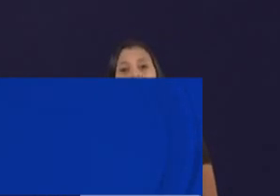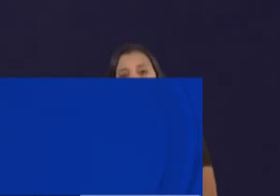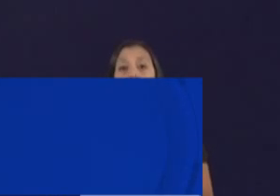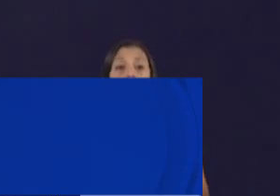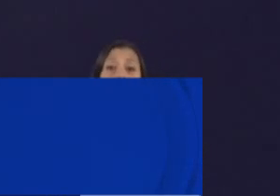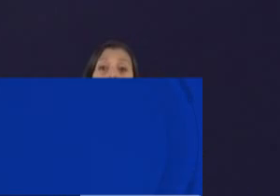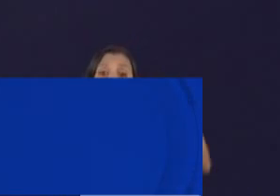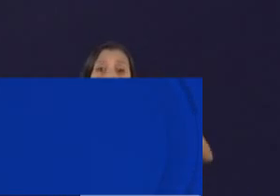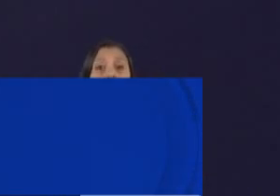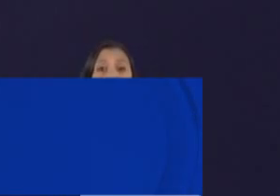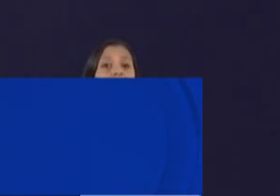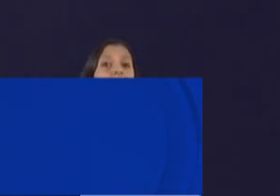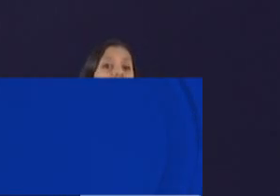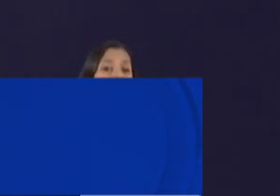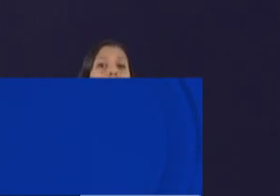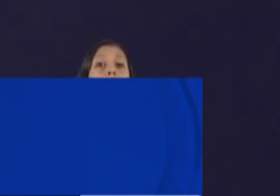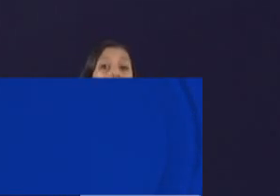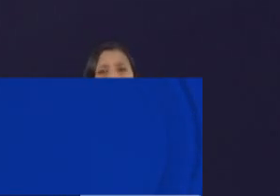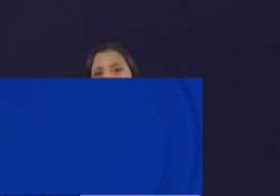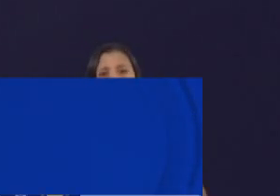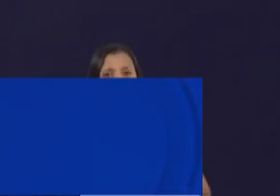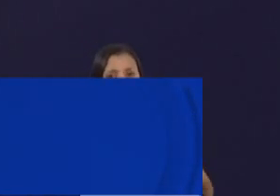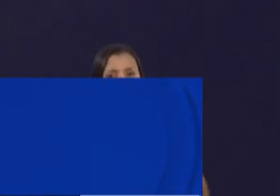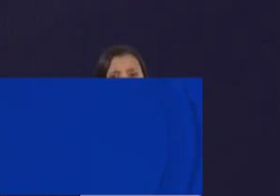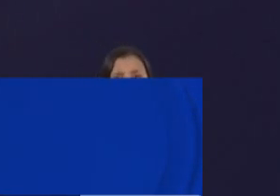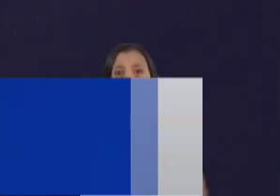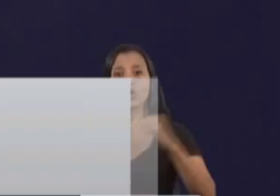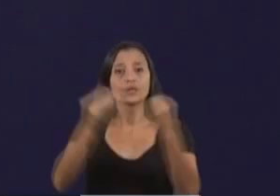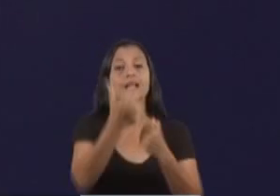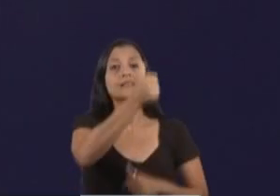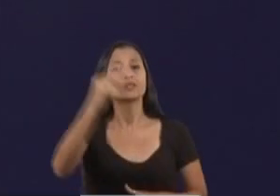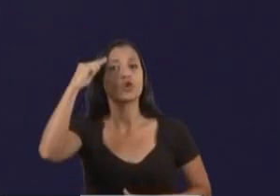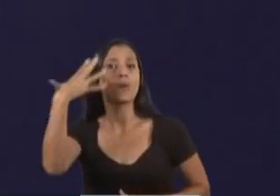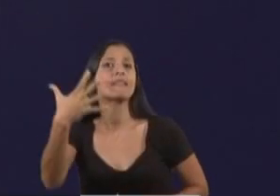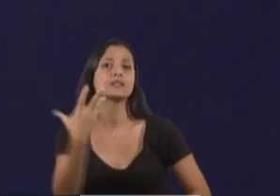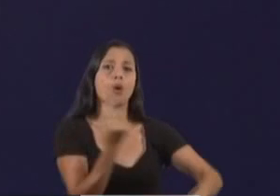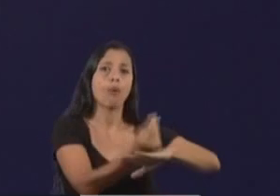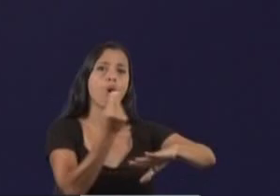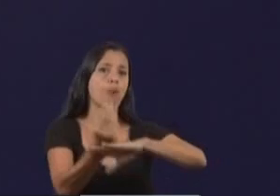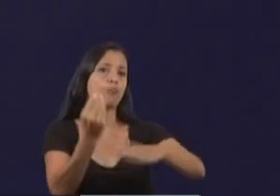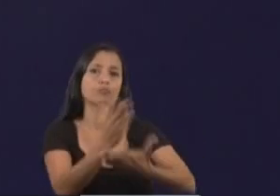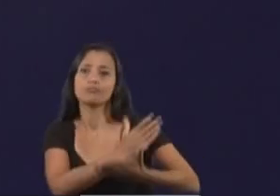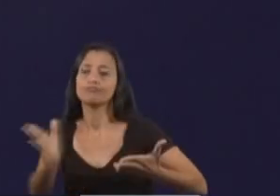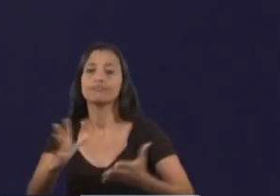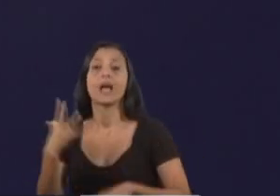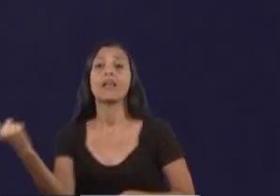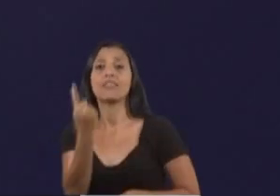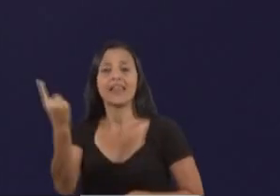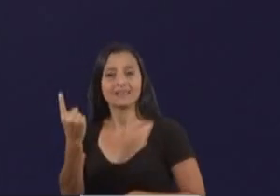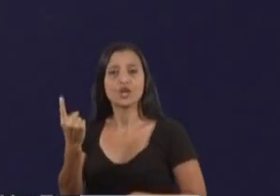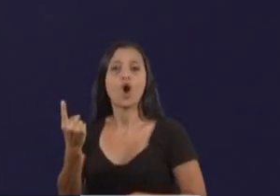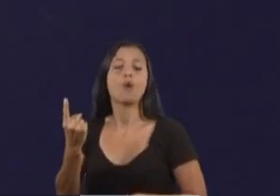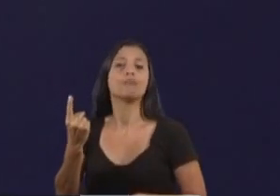el director de la DGI, Andrés Vázquez, se van a eliminar 695 cargos en la Dirección General